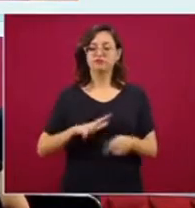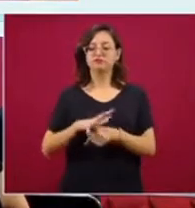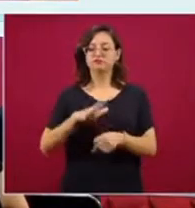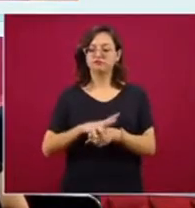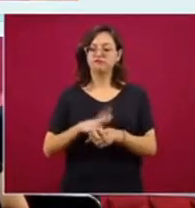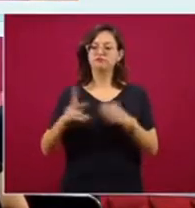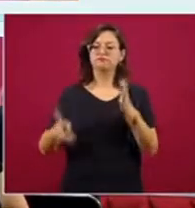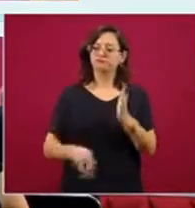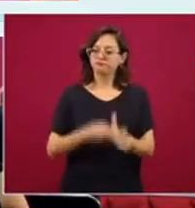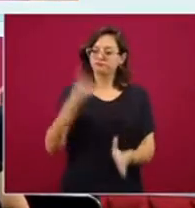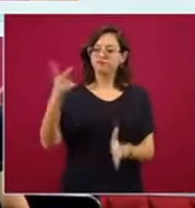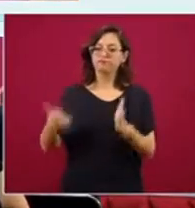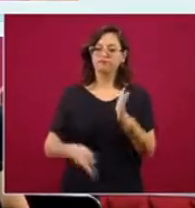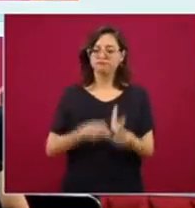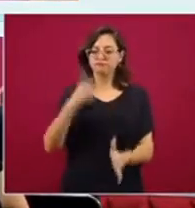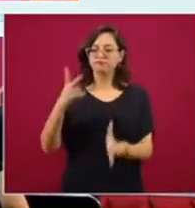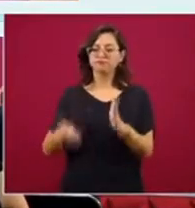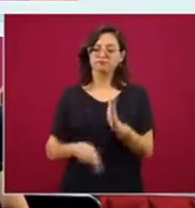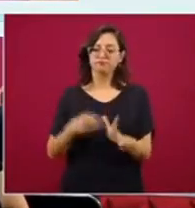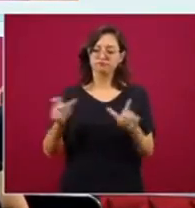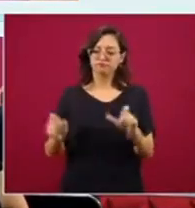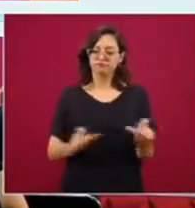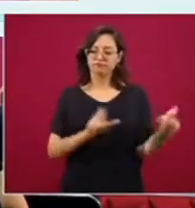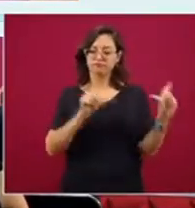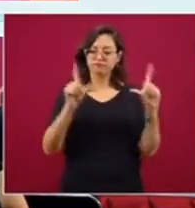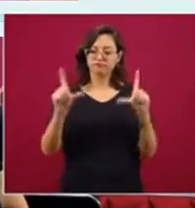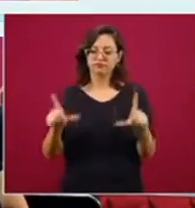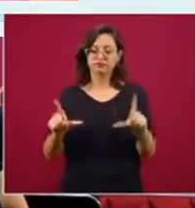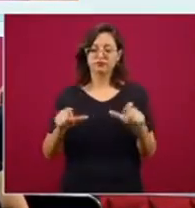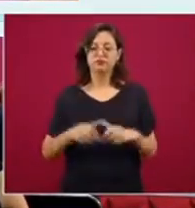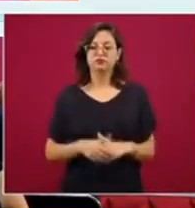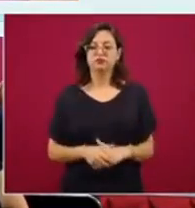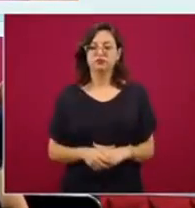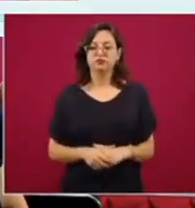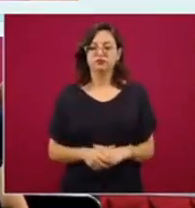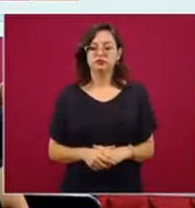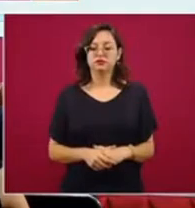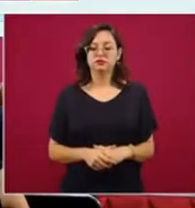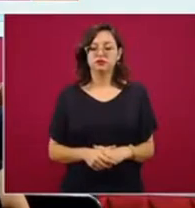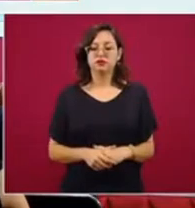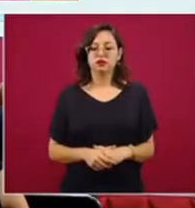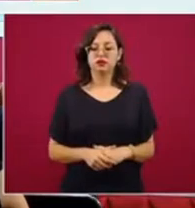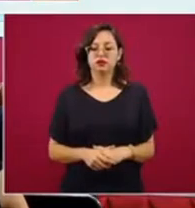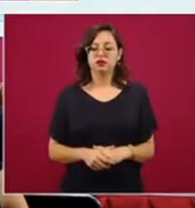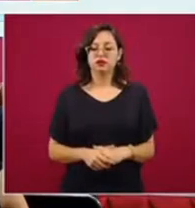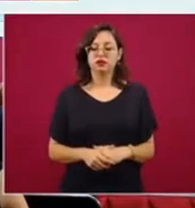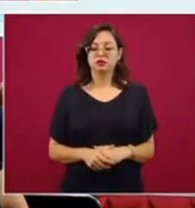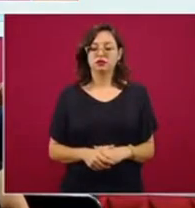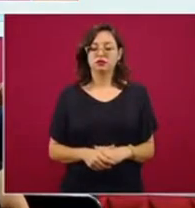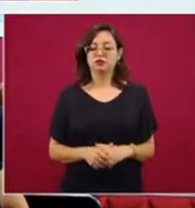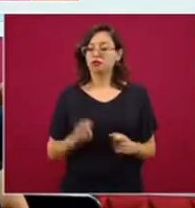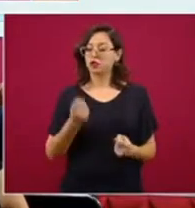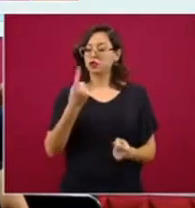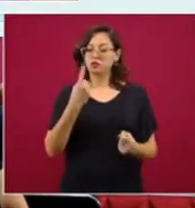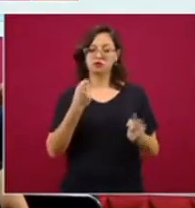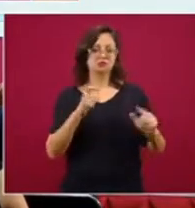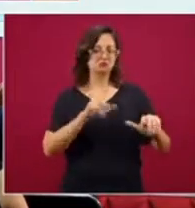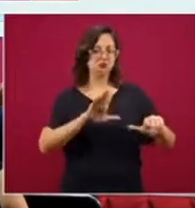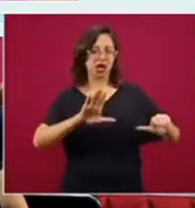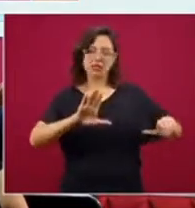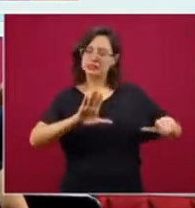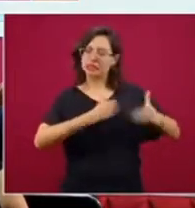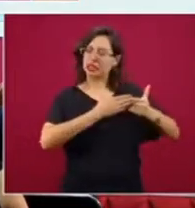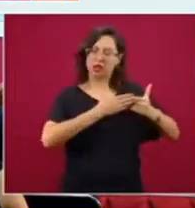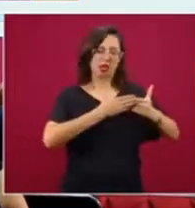se recomienda no tener abiertas, son algunas en forma absoluta y